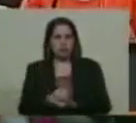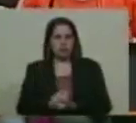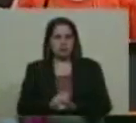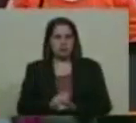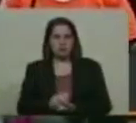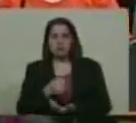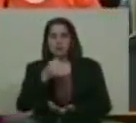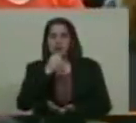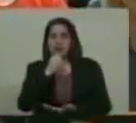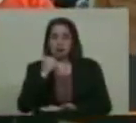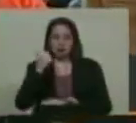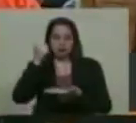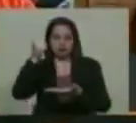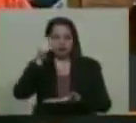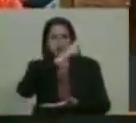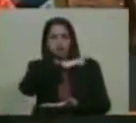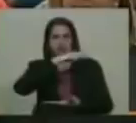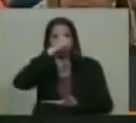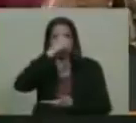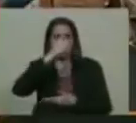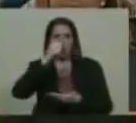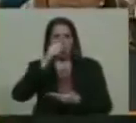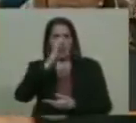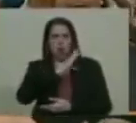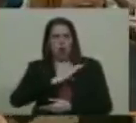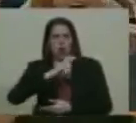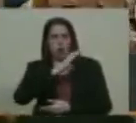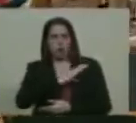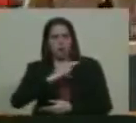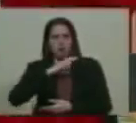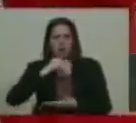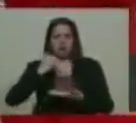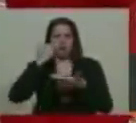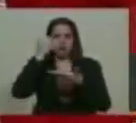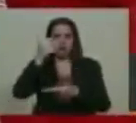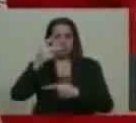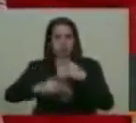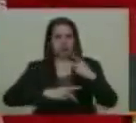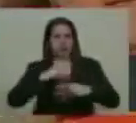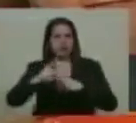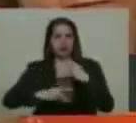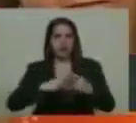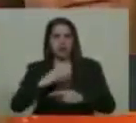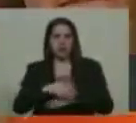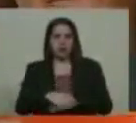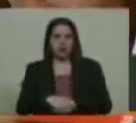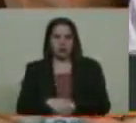¿Quiénes son las jefas de los comités locales de abastecimiento y producción?